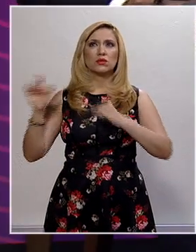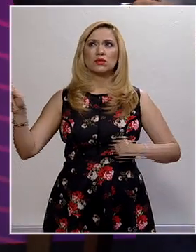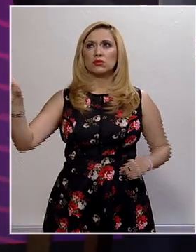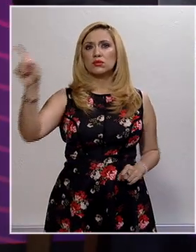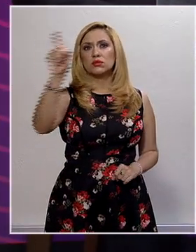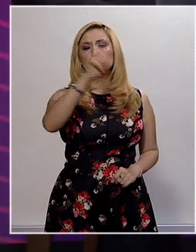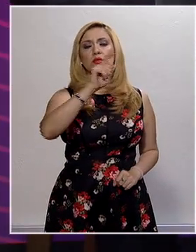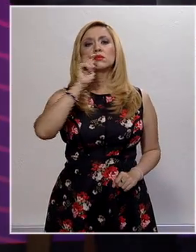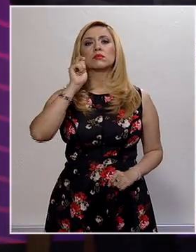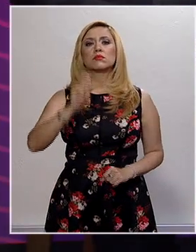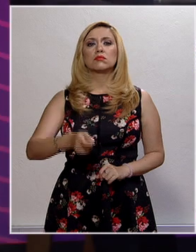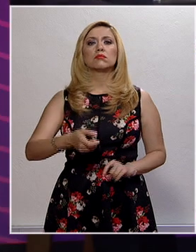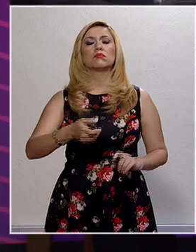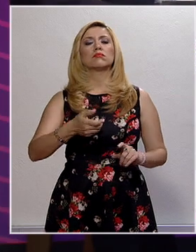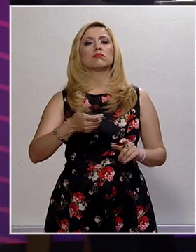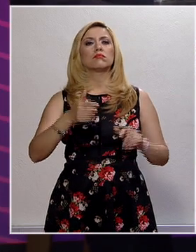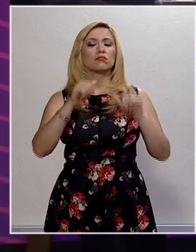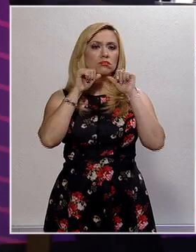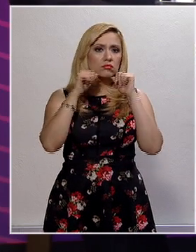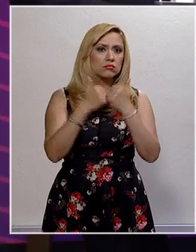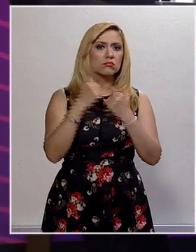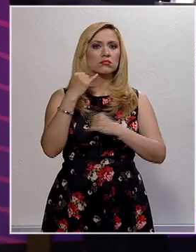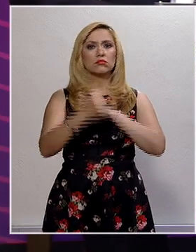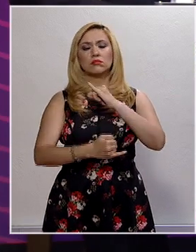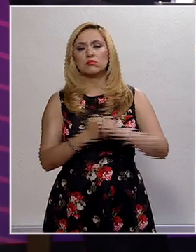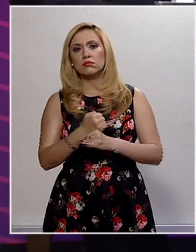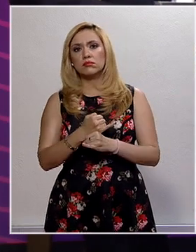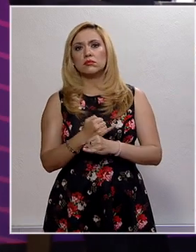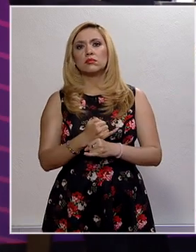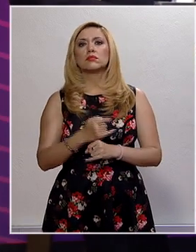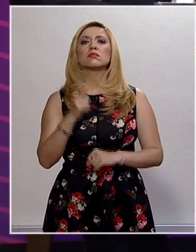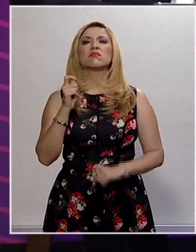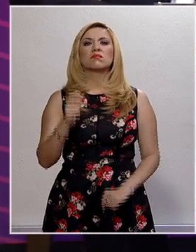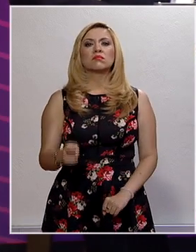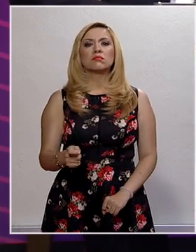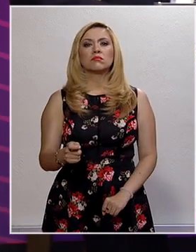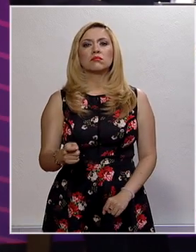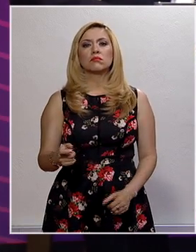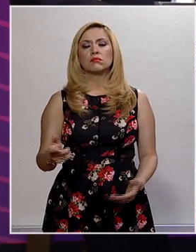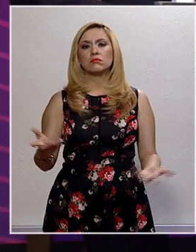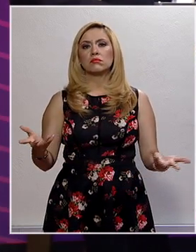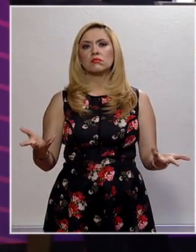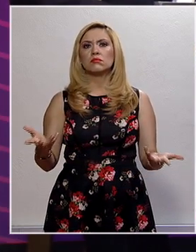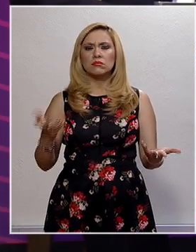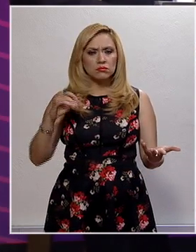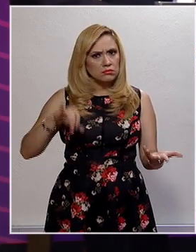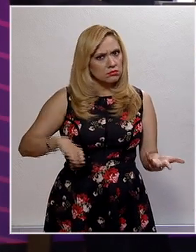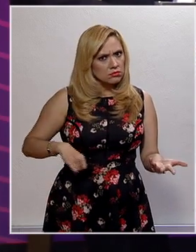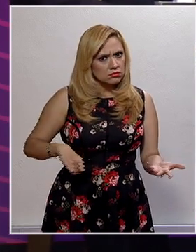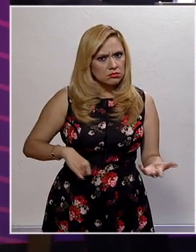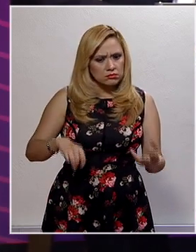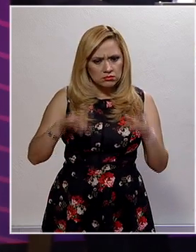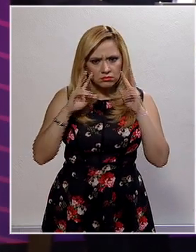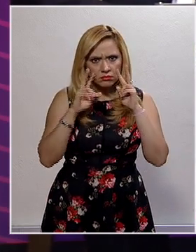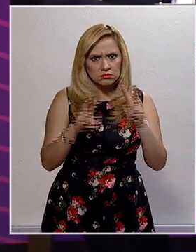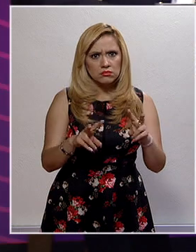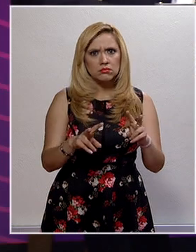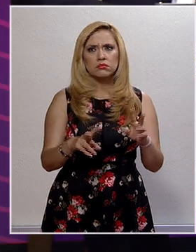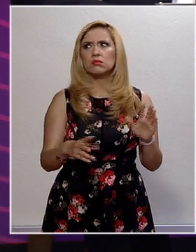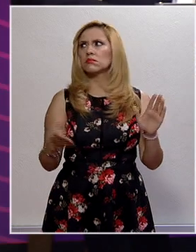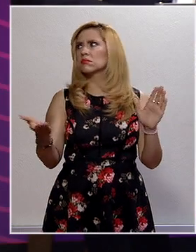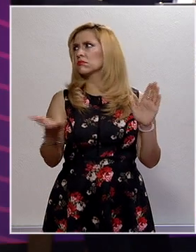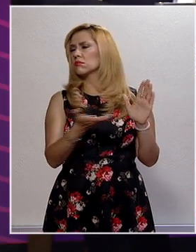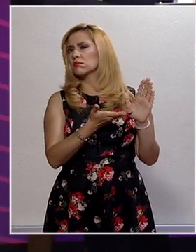¿no? y organismos internacionales que se acercaron y pusieron